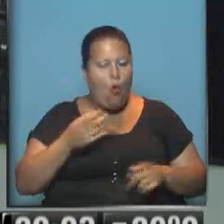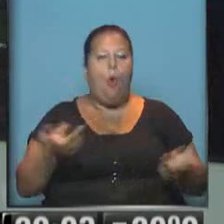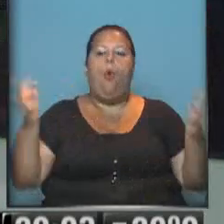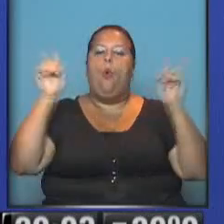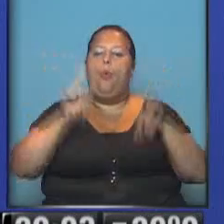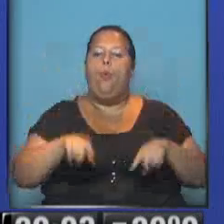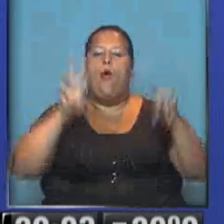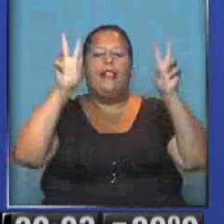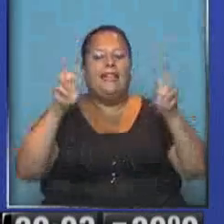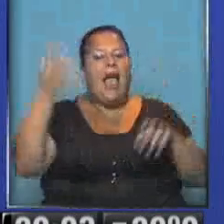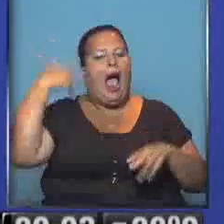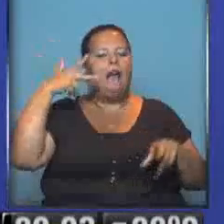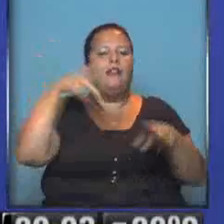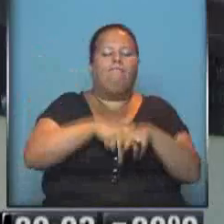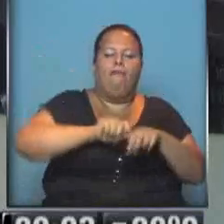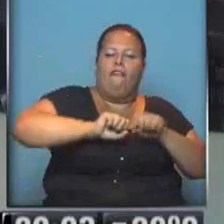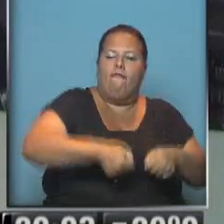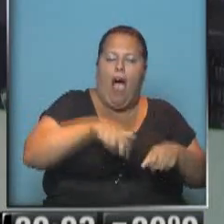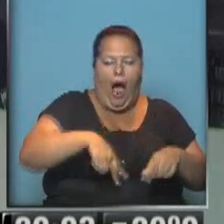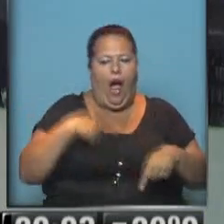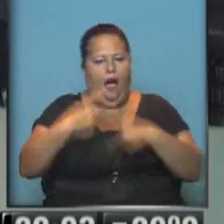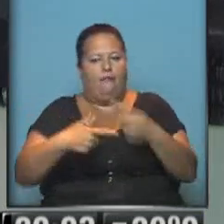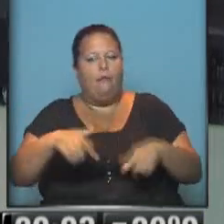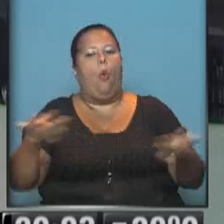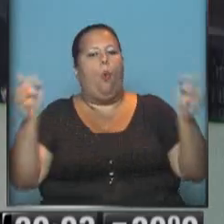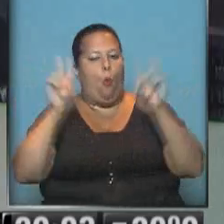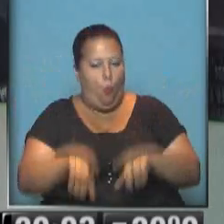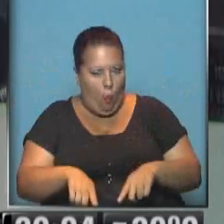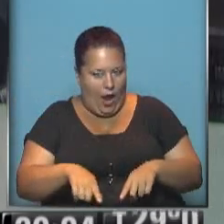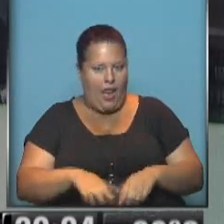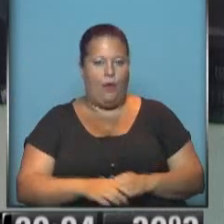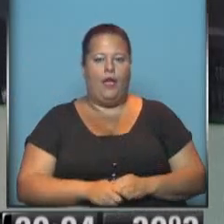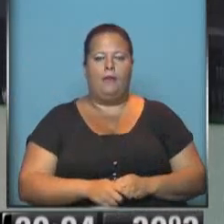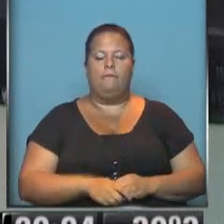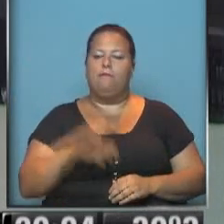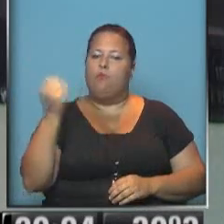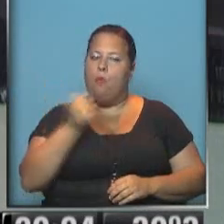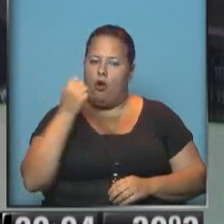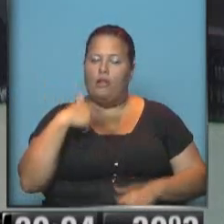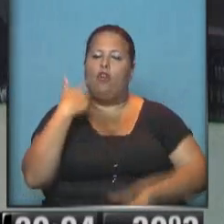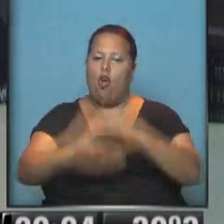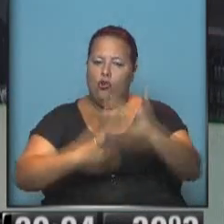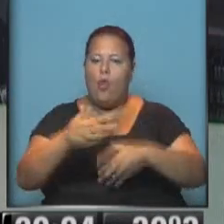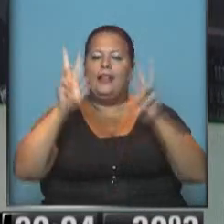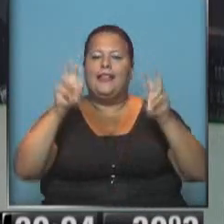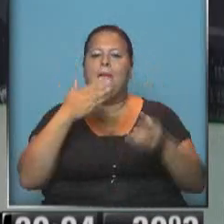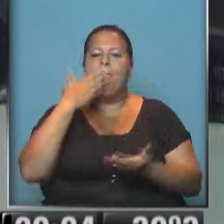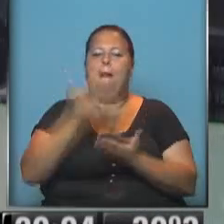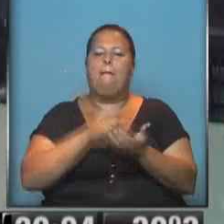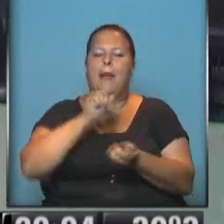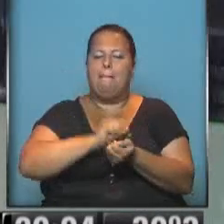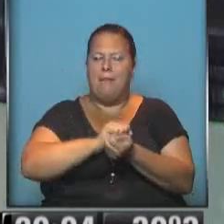una causa que nunca tendría que haberse frenado, pero que indudablemente ahora va a tener un impulso importante. Avanza la causa de papel prensa después